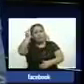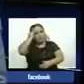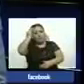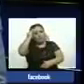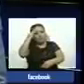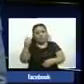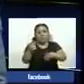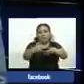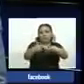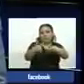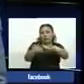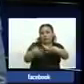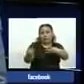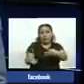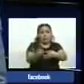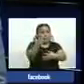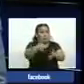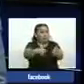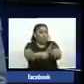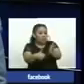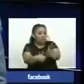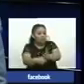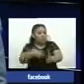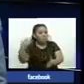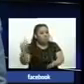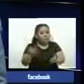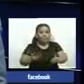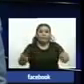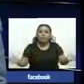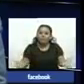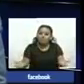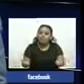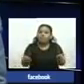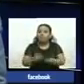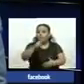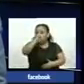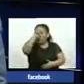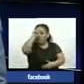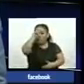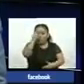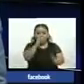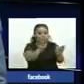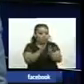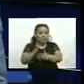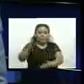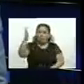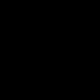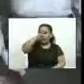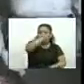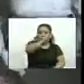nueva ley, las alcaldías tienen que tomar el protagonismo para un mejor tratamiento de los desechos sólidos.